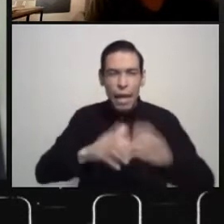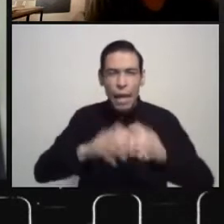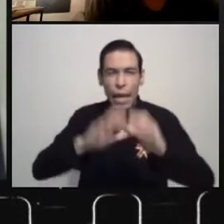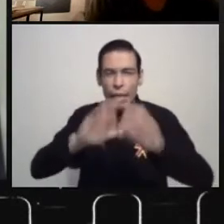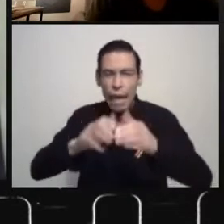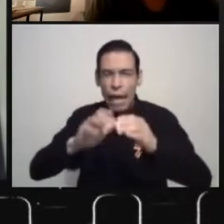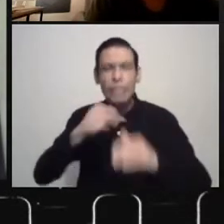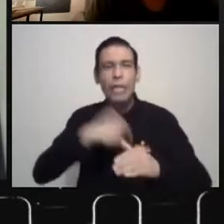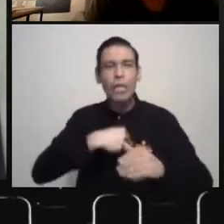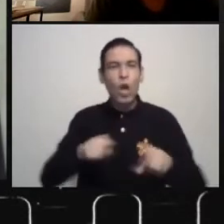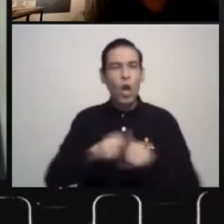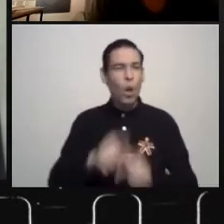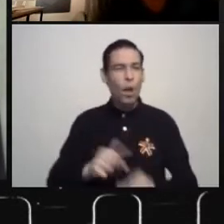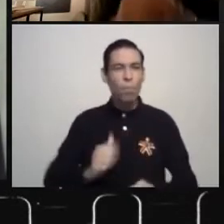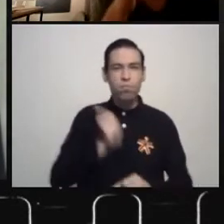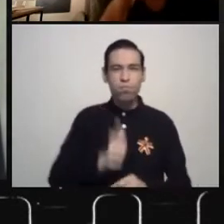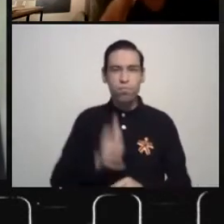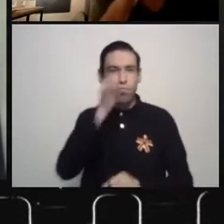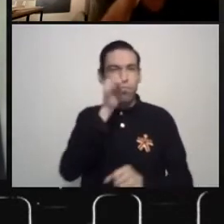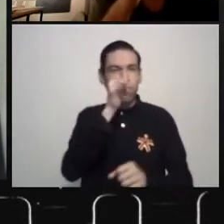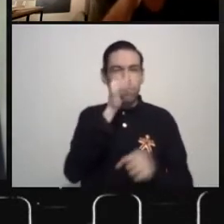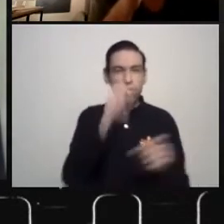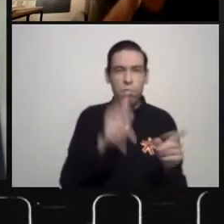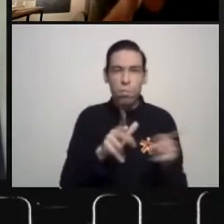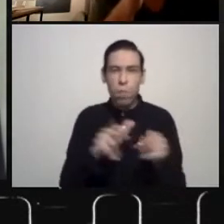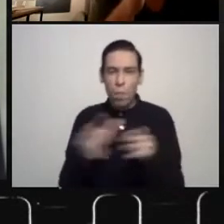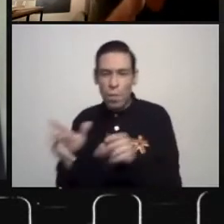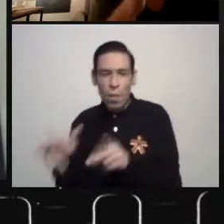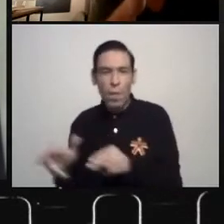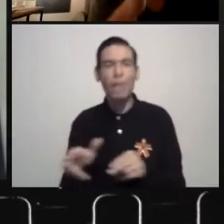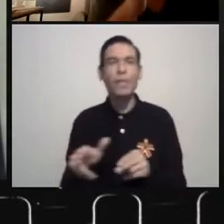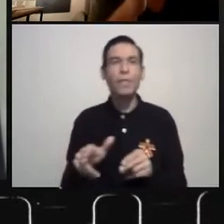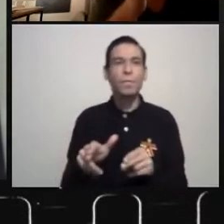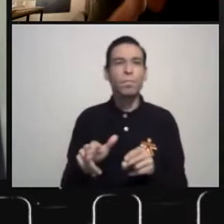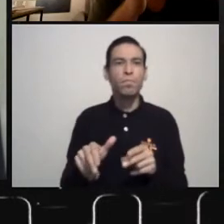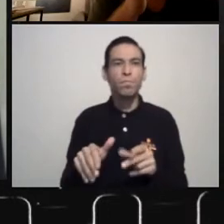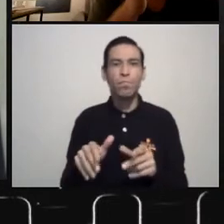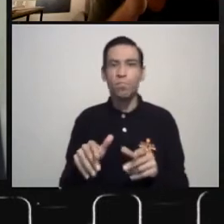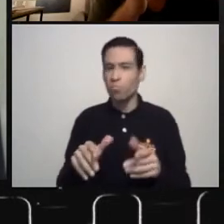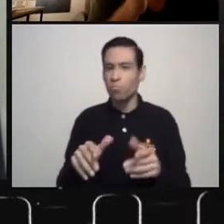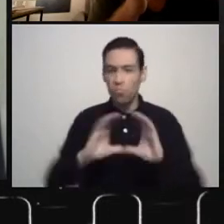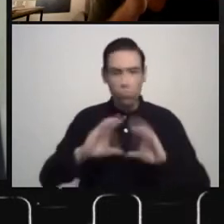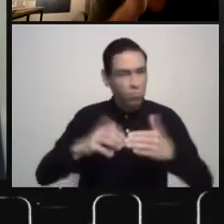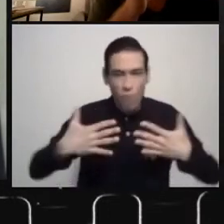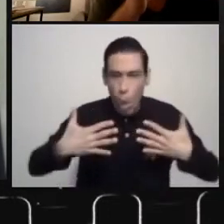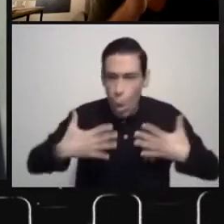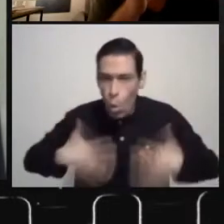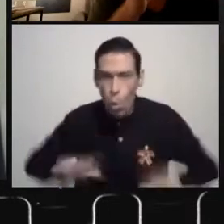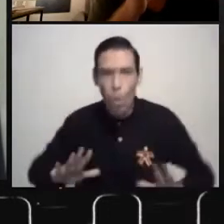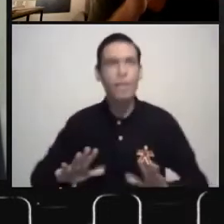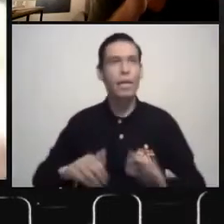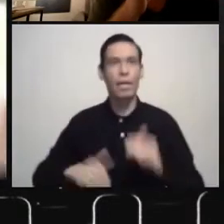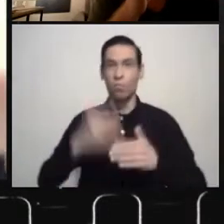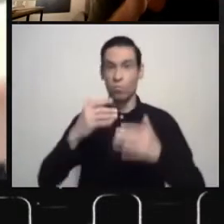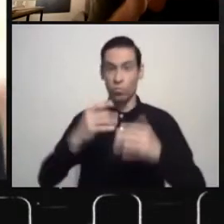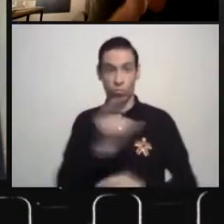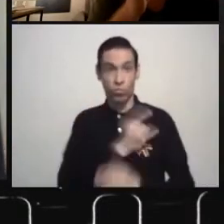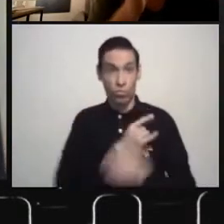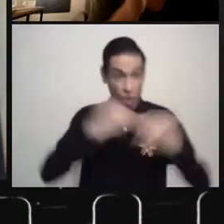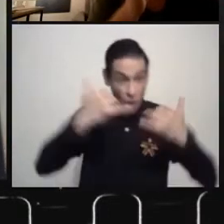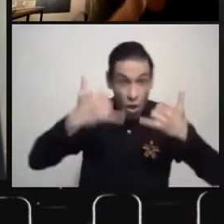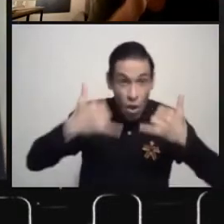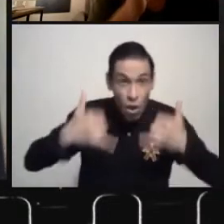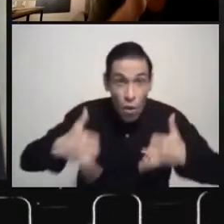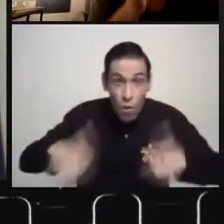constitución política o de lo que fuera, yo hacía un corto, y al final salí de la universidad como con 15 cortos, utilizando los equipos